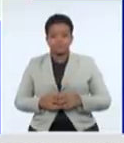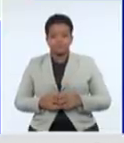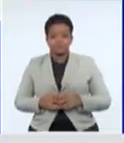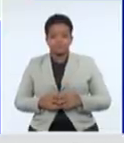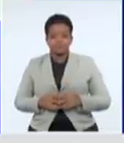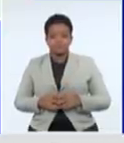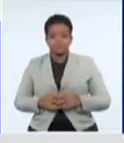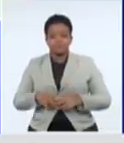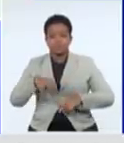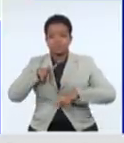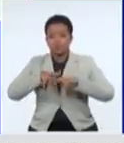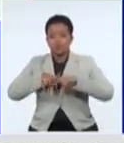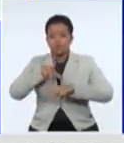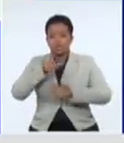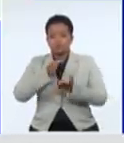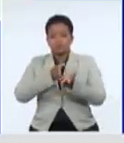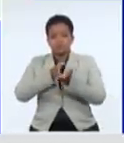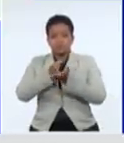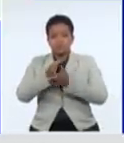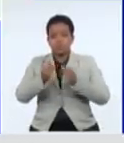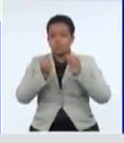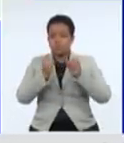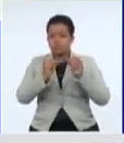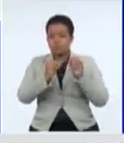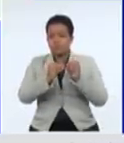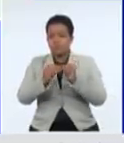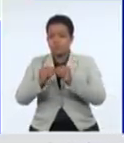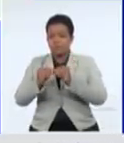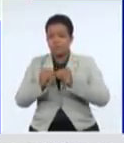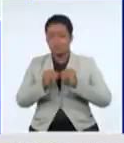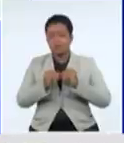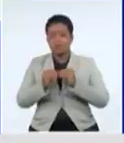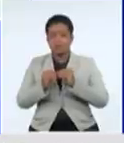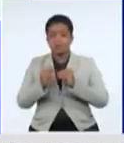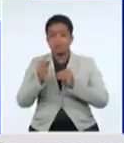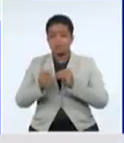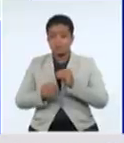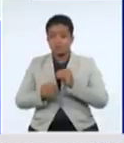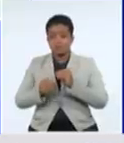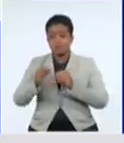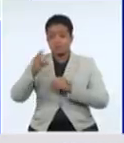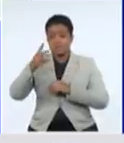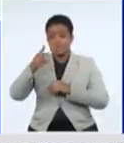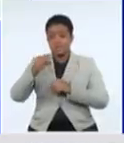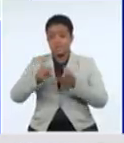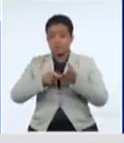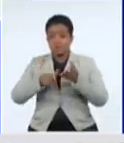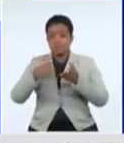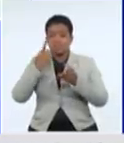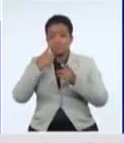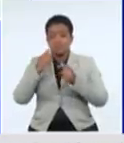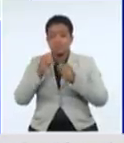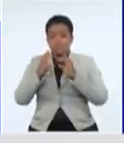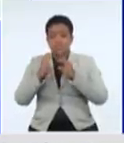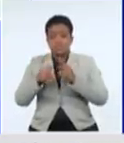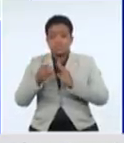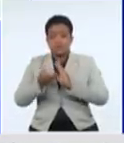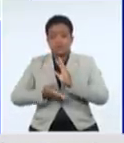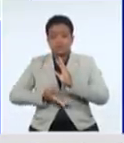Holguín sigue enfrentando una fuerte transmisión autóctona, es la tercera provincia cubana hoy con mayores cifras de